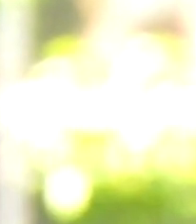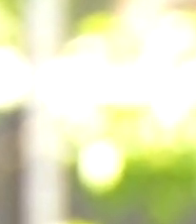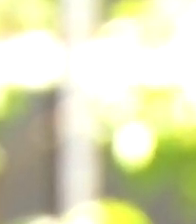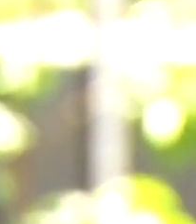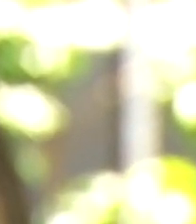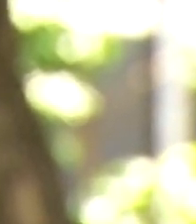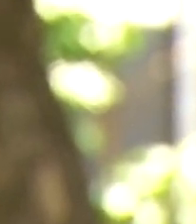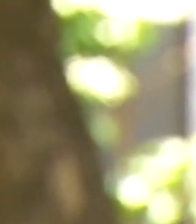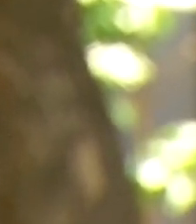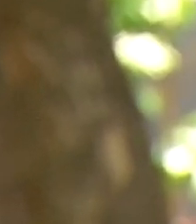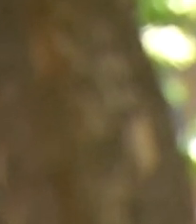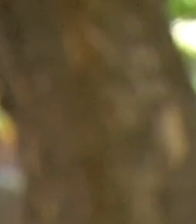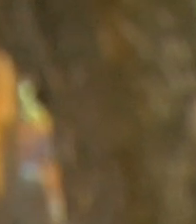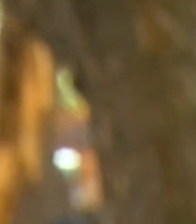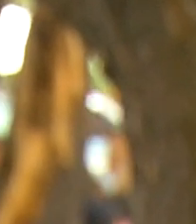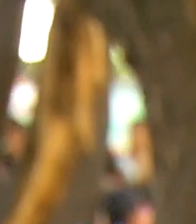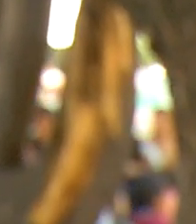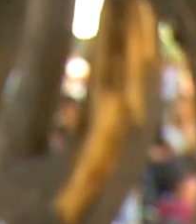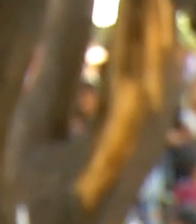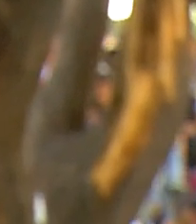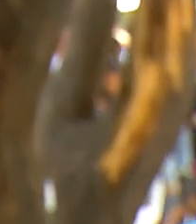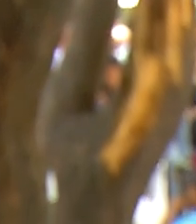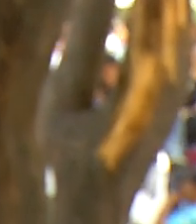mí, por mí.